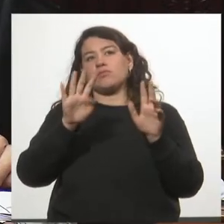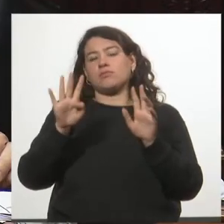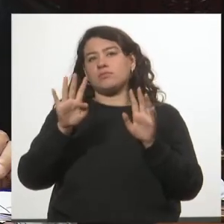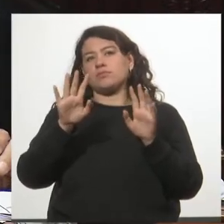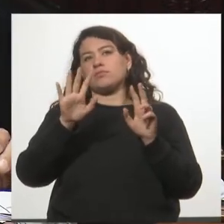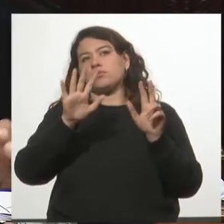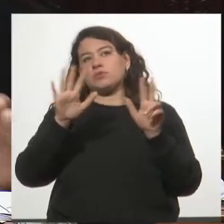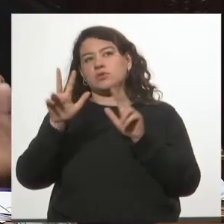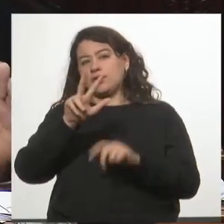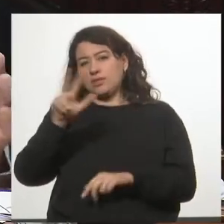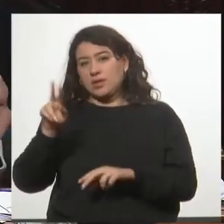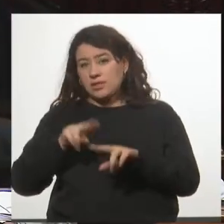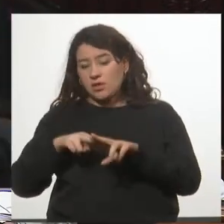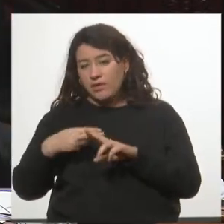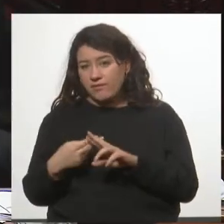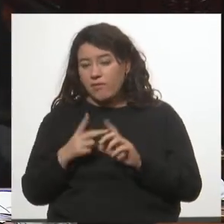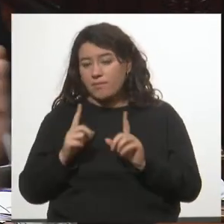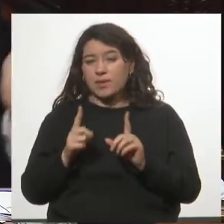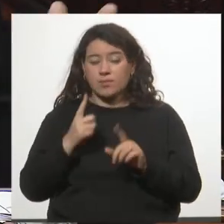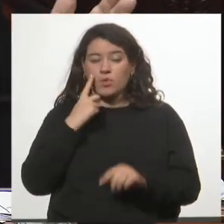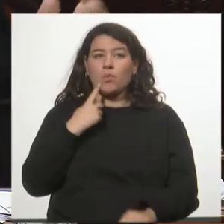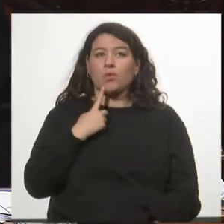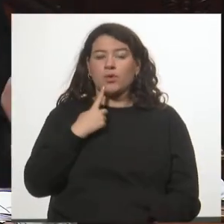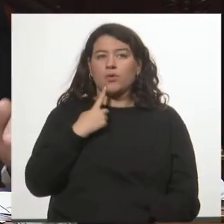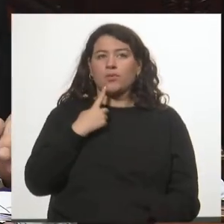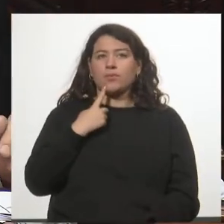vuelta entonces